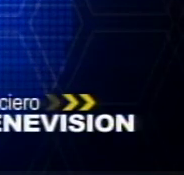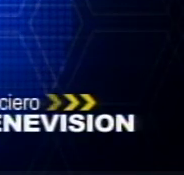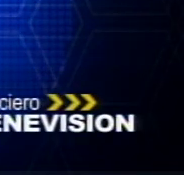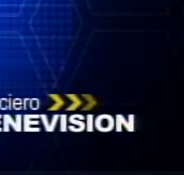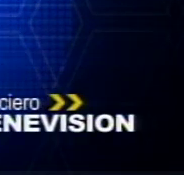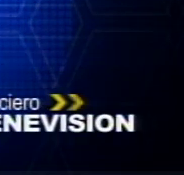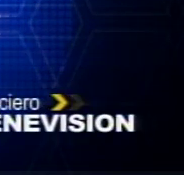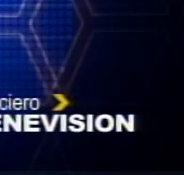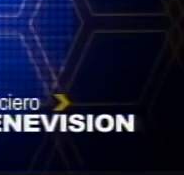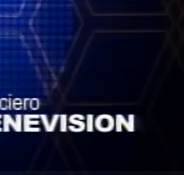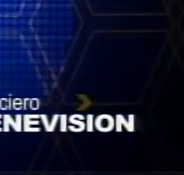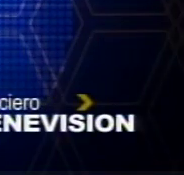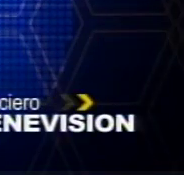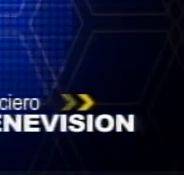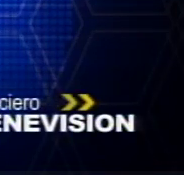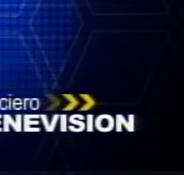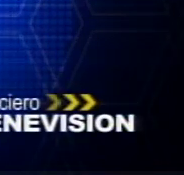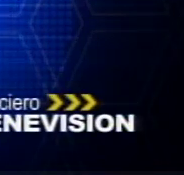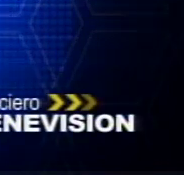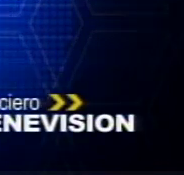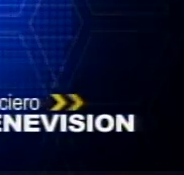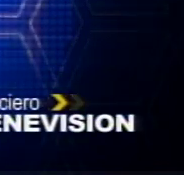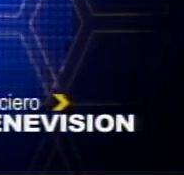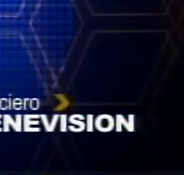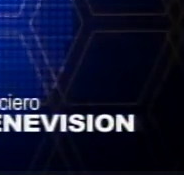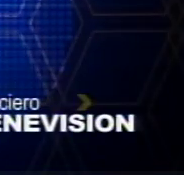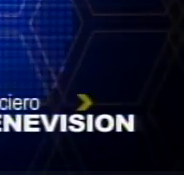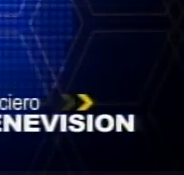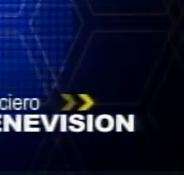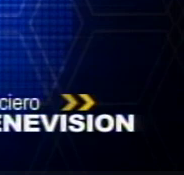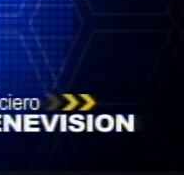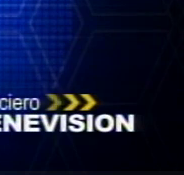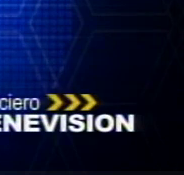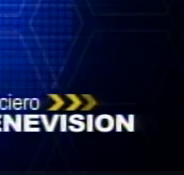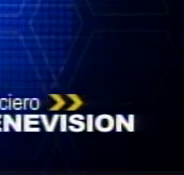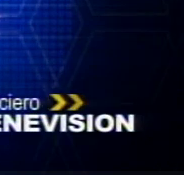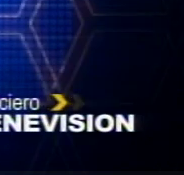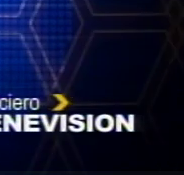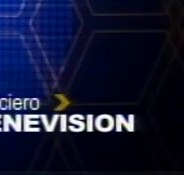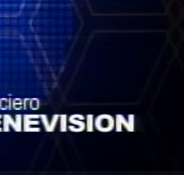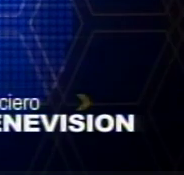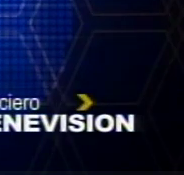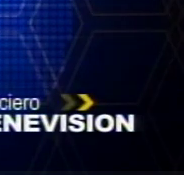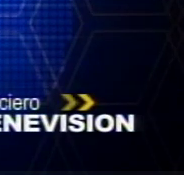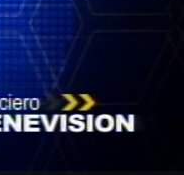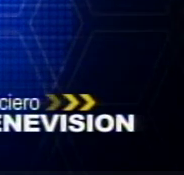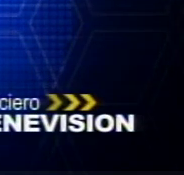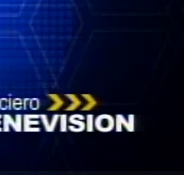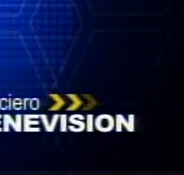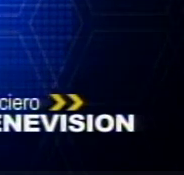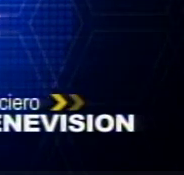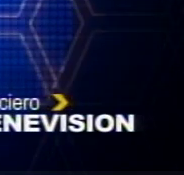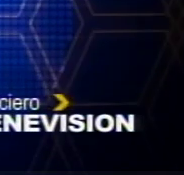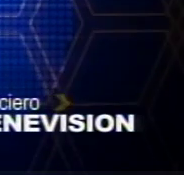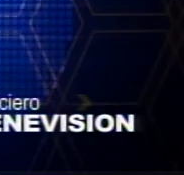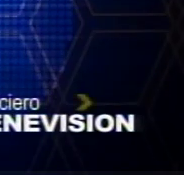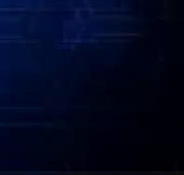Noticiero Venevisión te dice, con violencia no hay paraíso. Rompe el silencio ya.